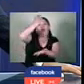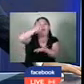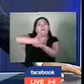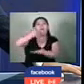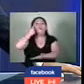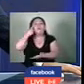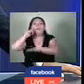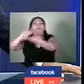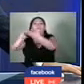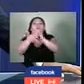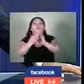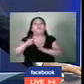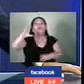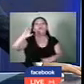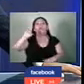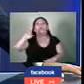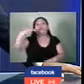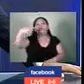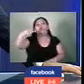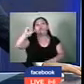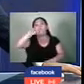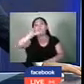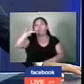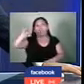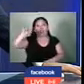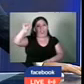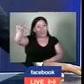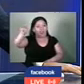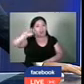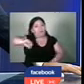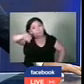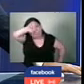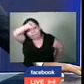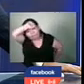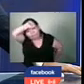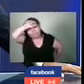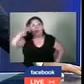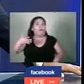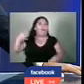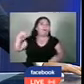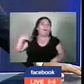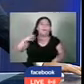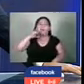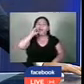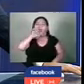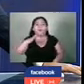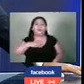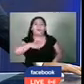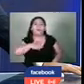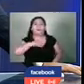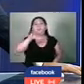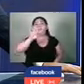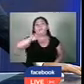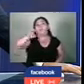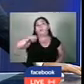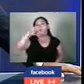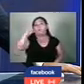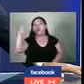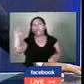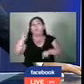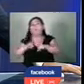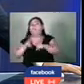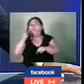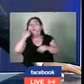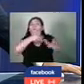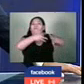en la comunidad La Cuchilla de Antiguo Cuscatlán, según lo que anunció días atrás, respecto a que utilizará cuatro millones de dólares sobrantes